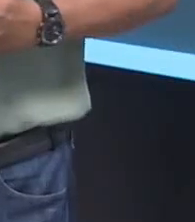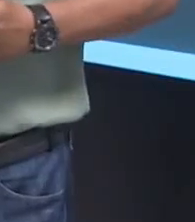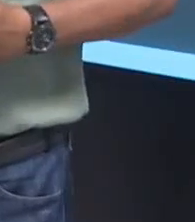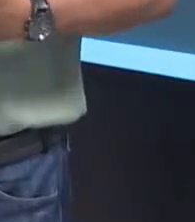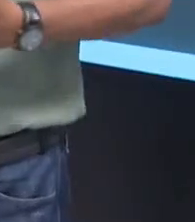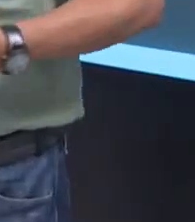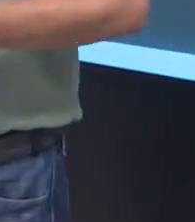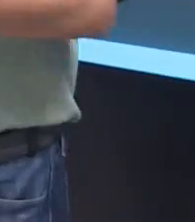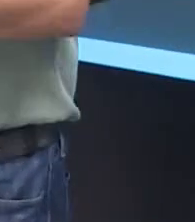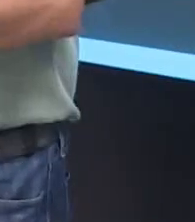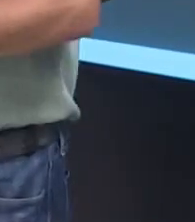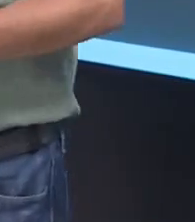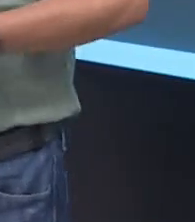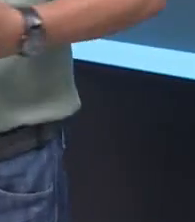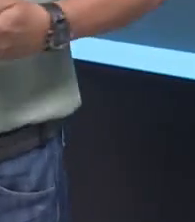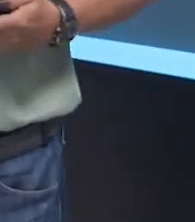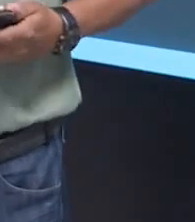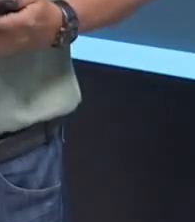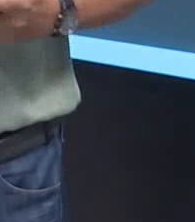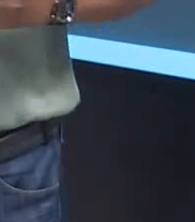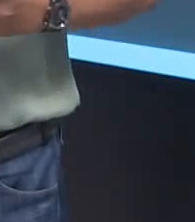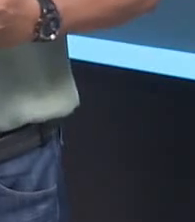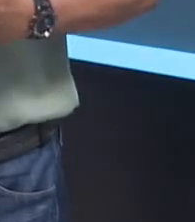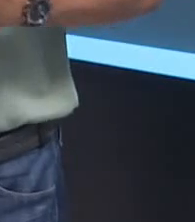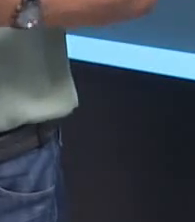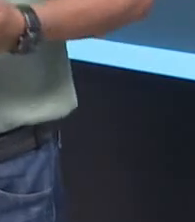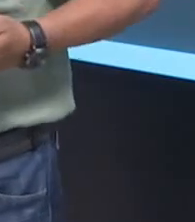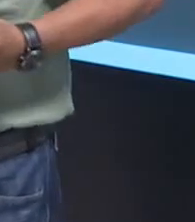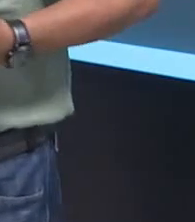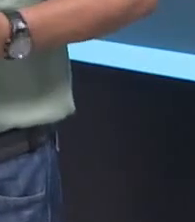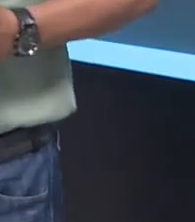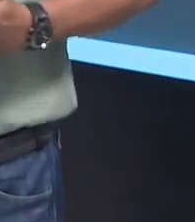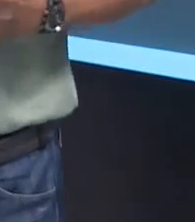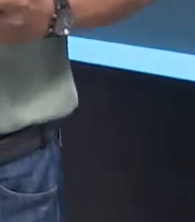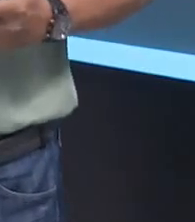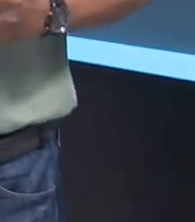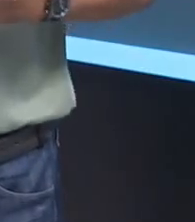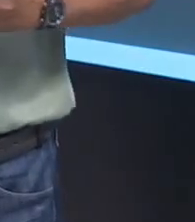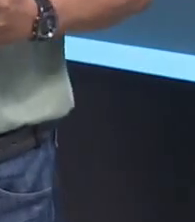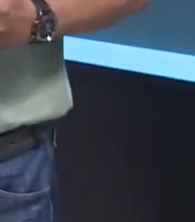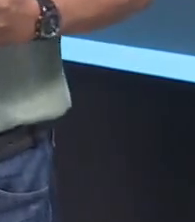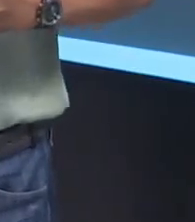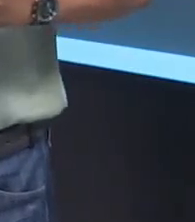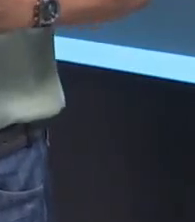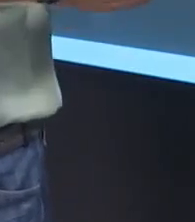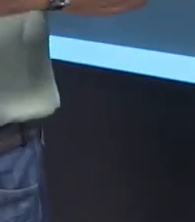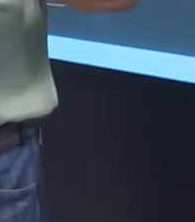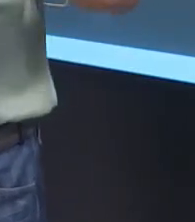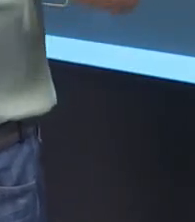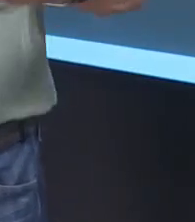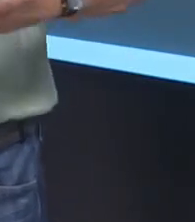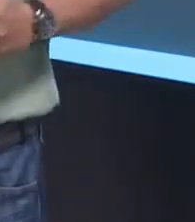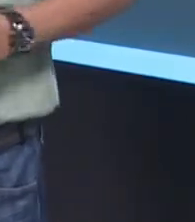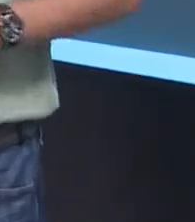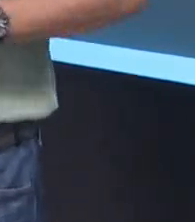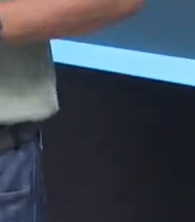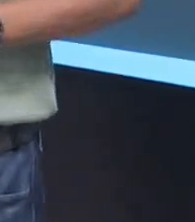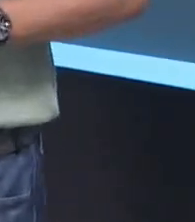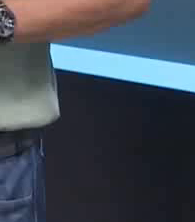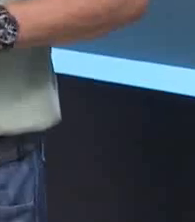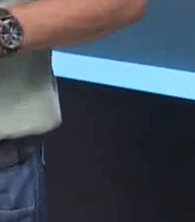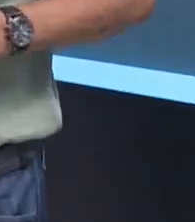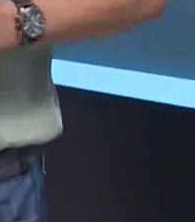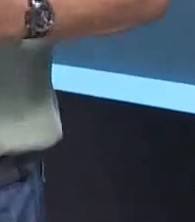despacho esta información, al compañero Lázaro Guerra Hernández, por esta presencia acá en la emisión estelar. Ahora, de inmediato, la